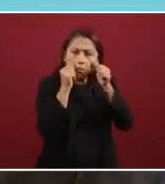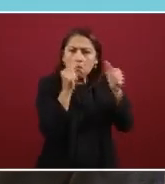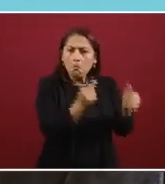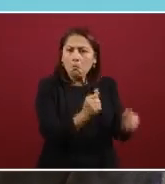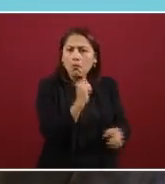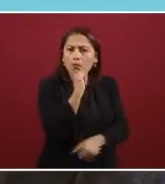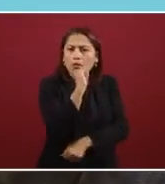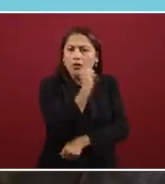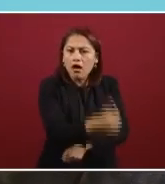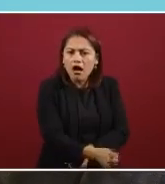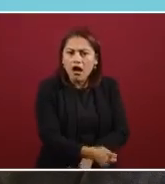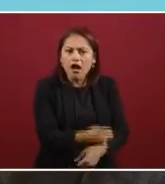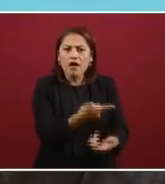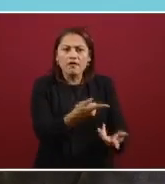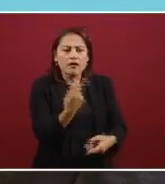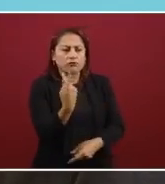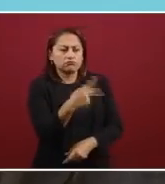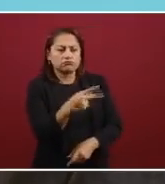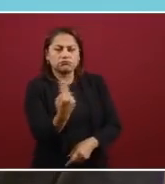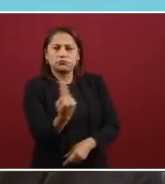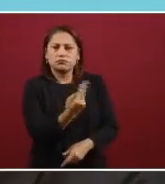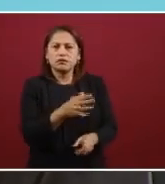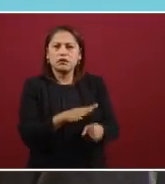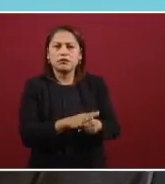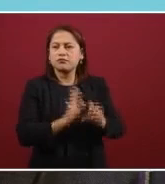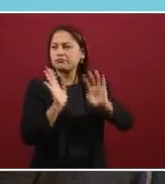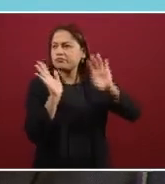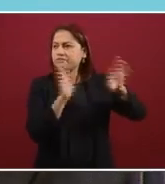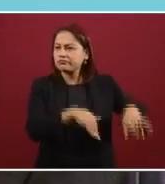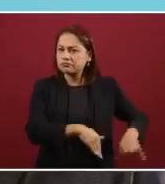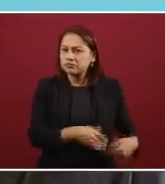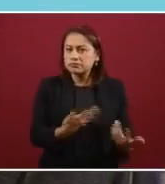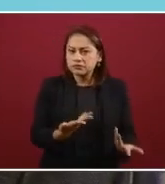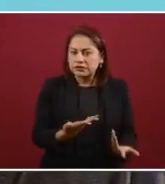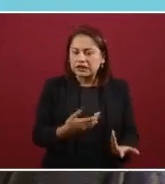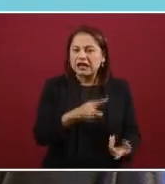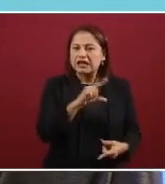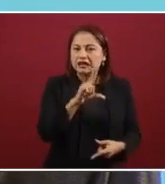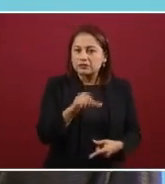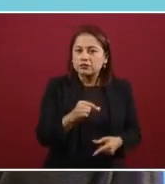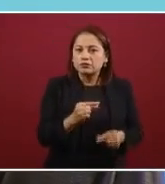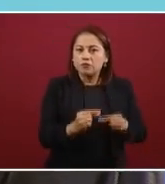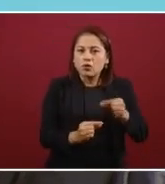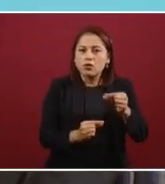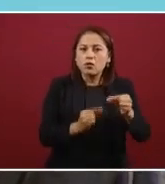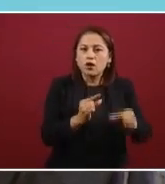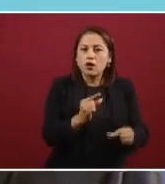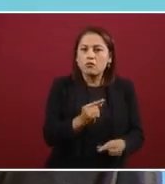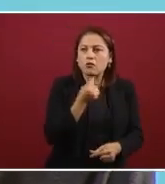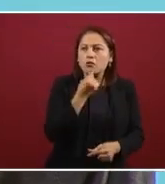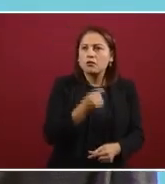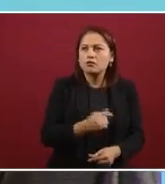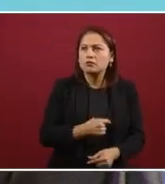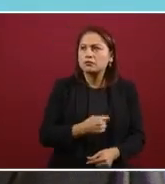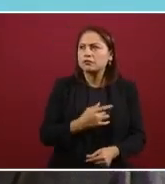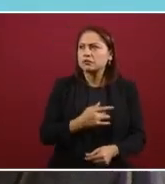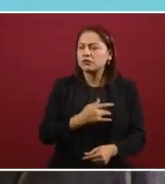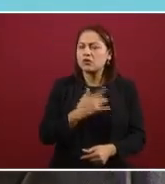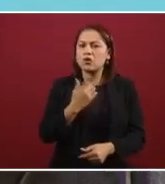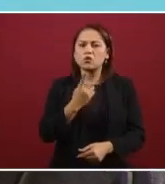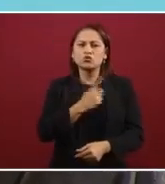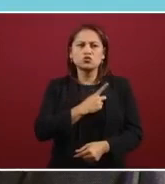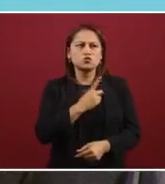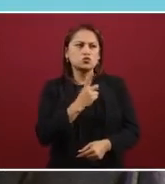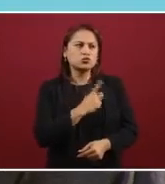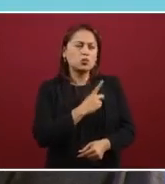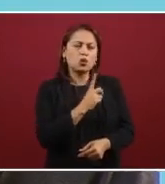se atienden sus necesidades, progresivamente va confluyendo en un espacio de aislamiento para ese niño, para esa